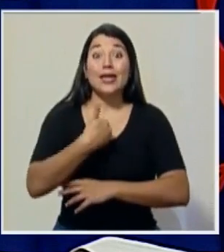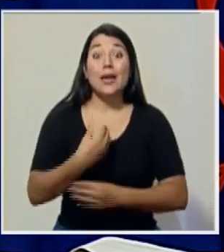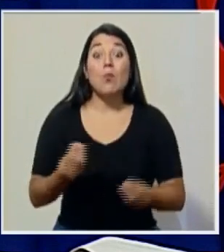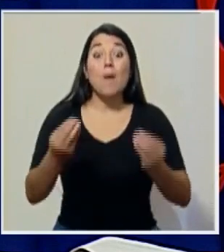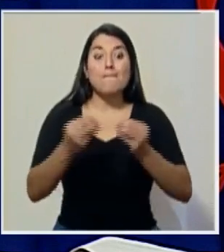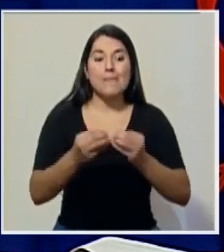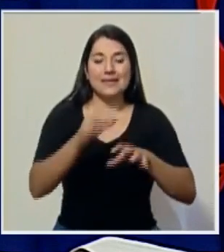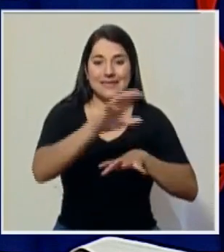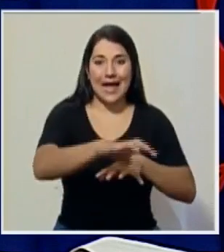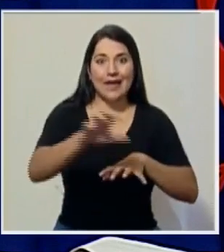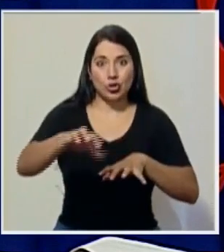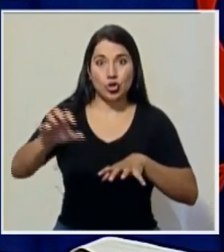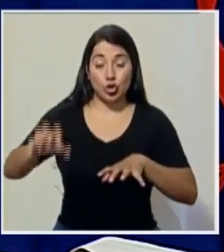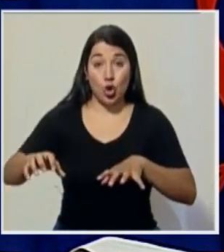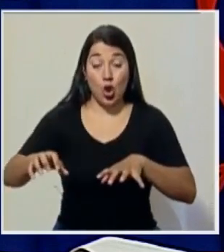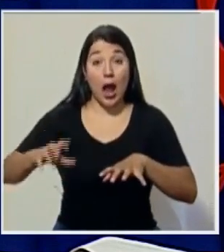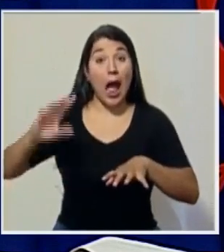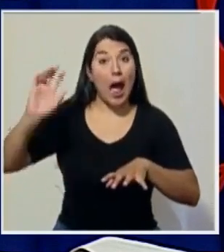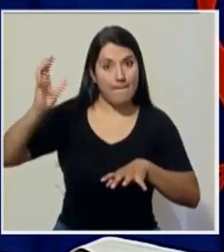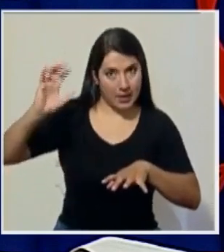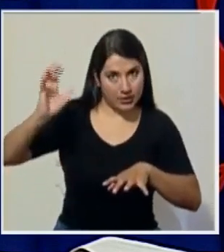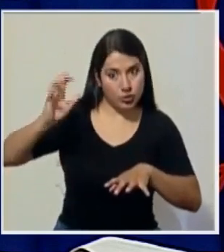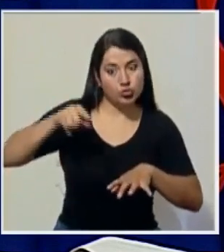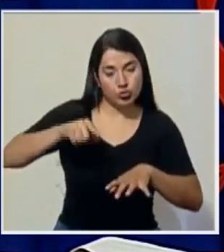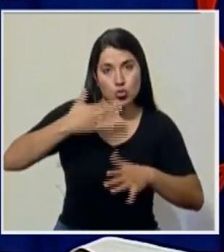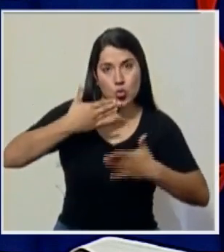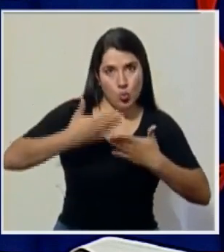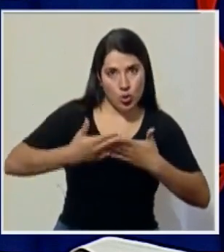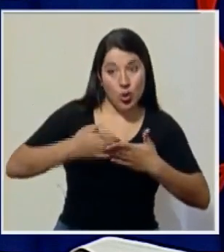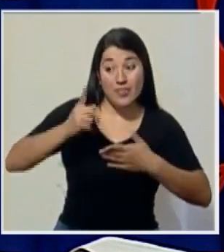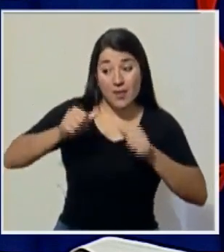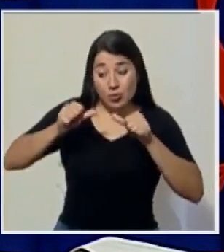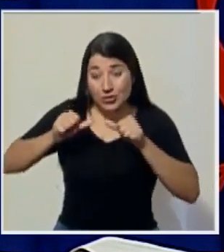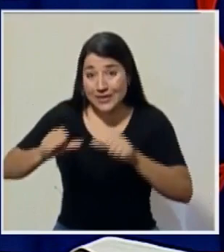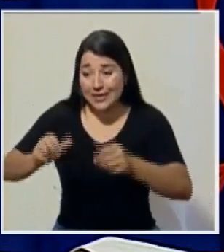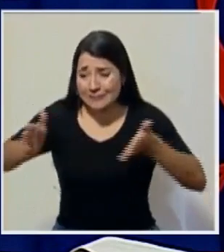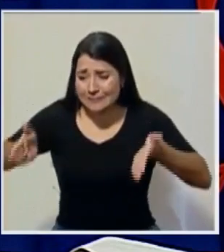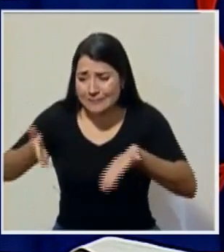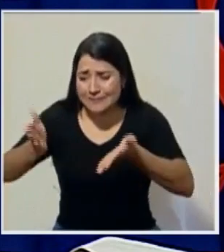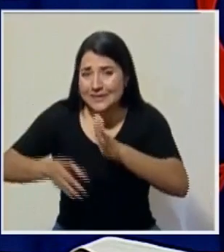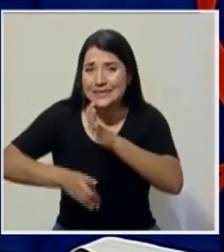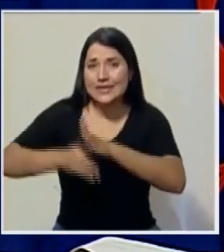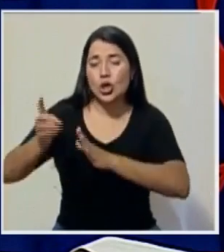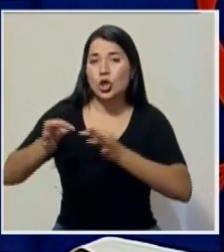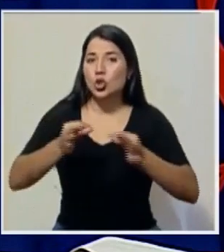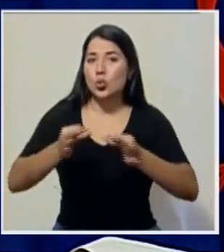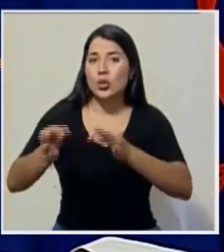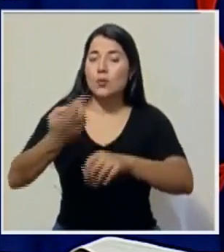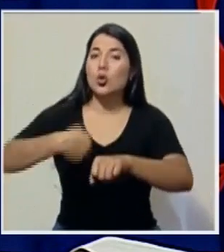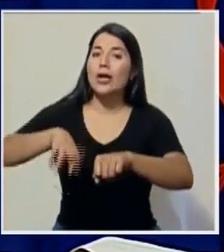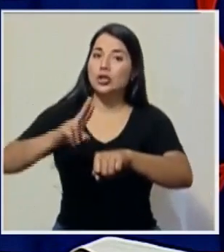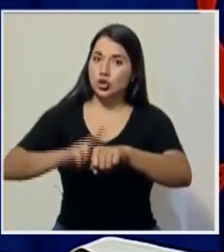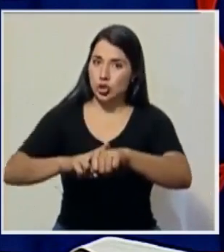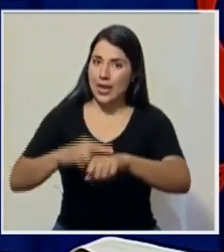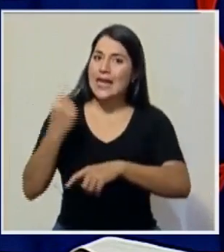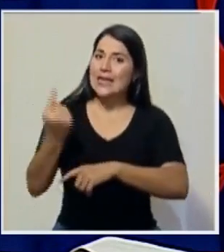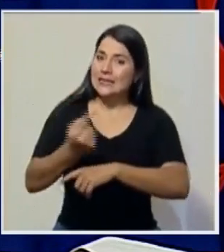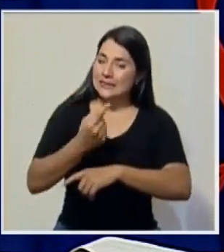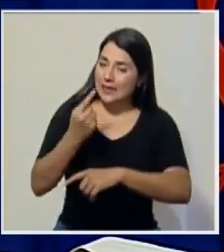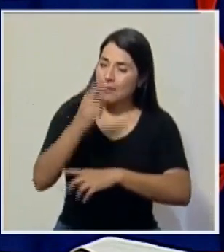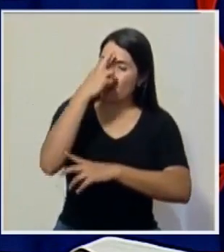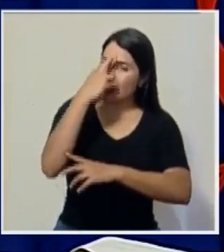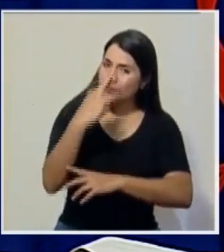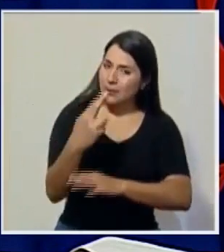cantones amarillos. Tenemos que seguir en la práctica del turismo nacional. Es importante, siempre guardando las